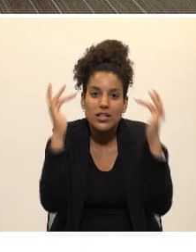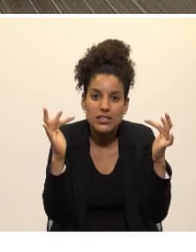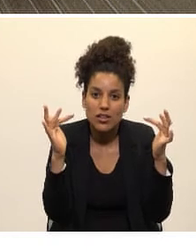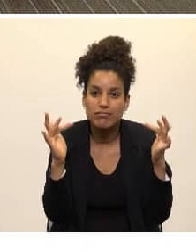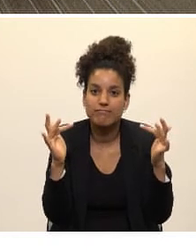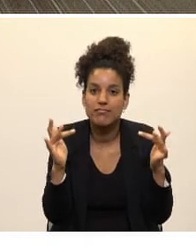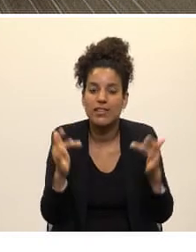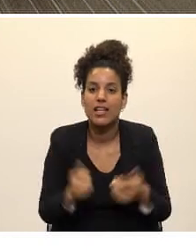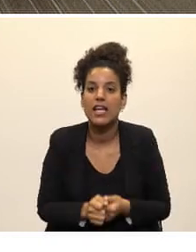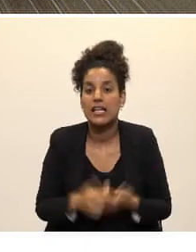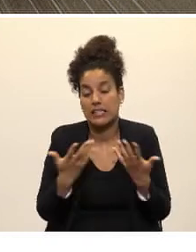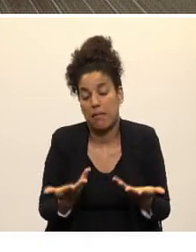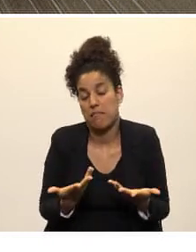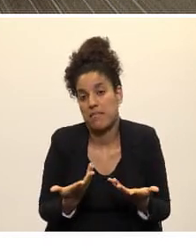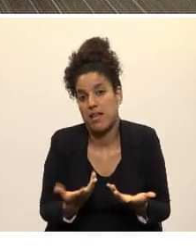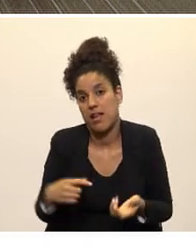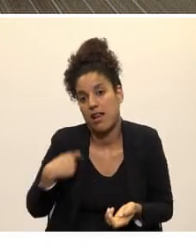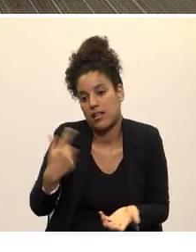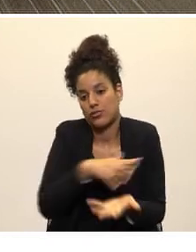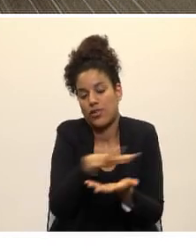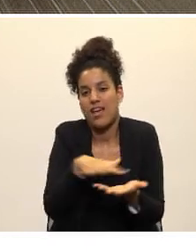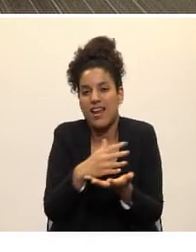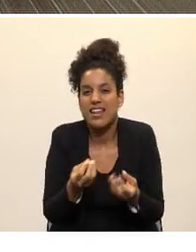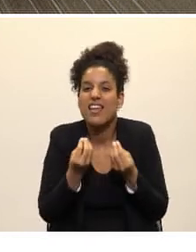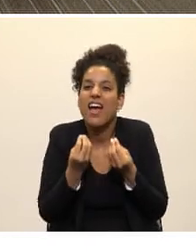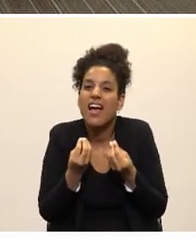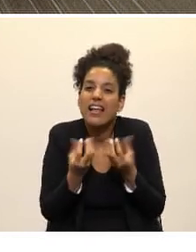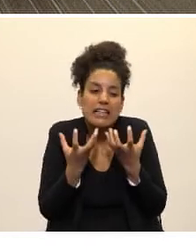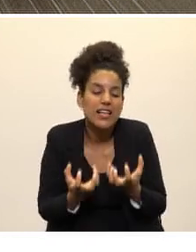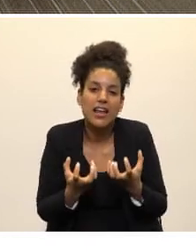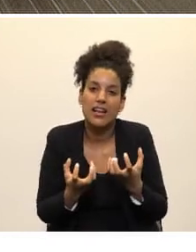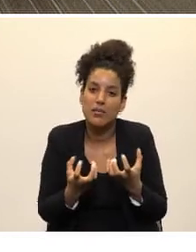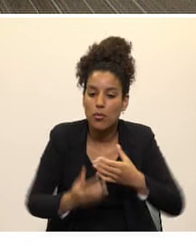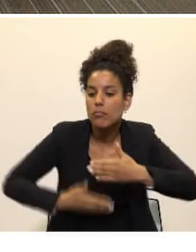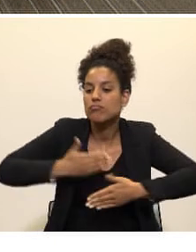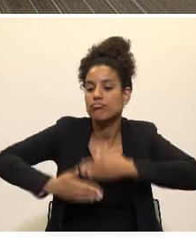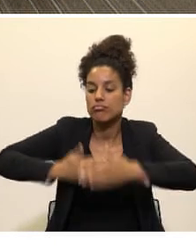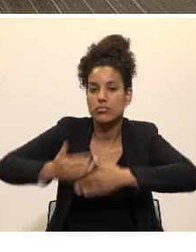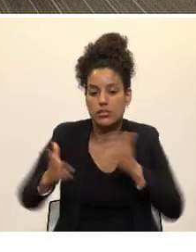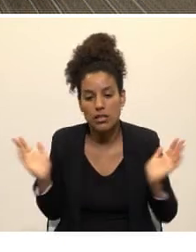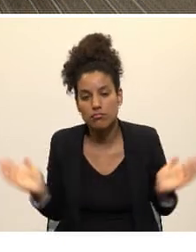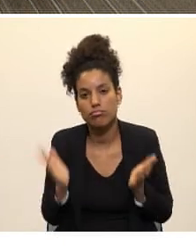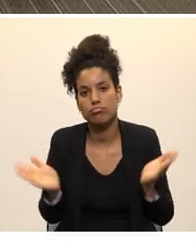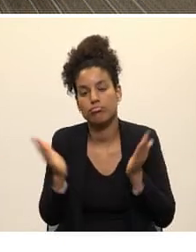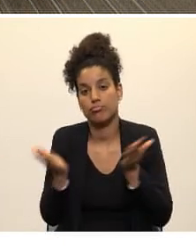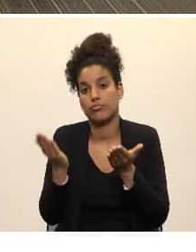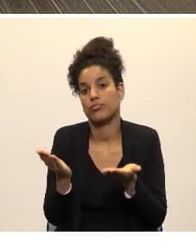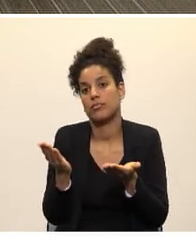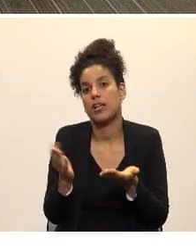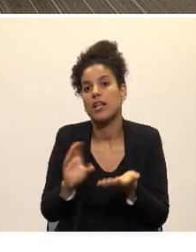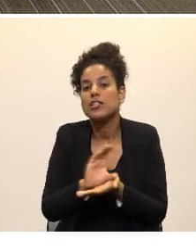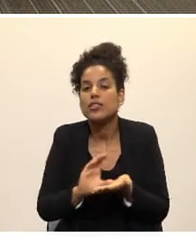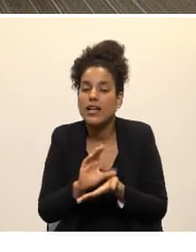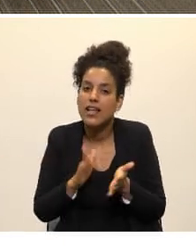por supuesto qué queremos de la ciudadanía y qué habilidades pretendemos que se desarrollen para que esa ciudadanía en este entorno digital sea de la mejor